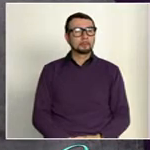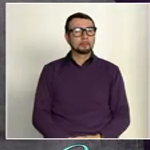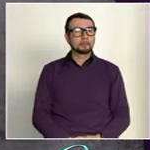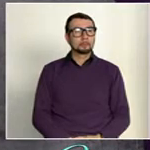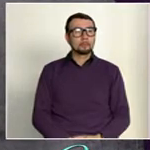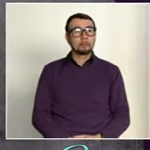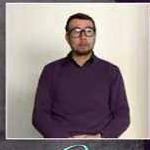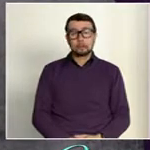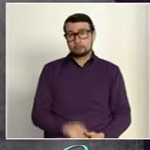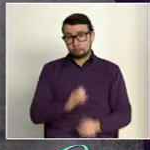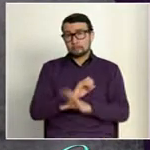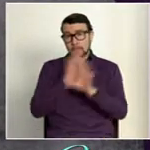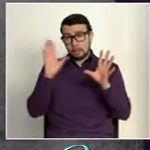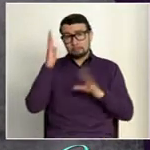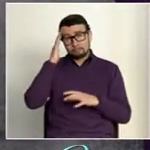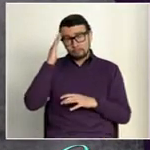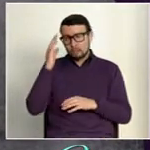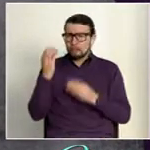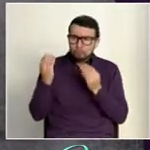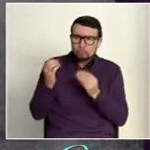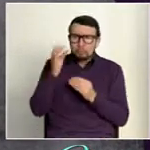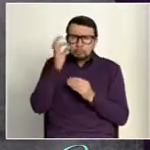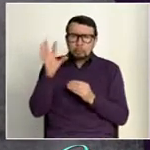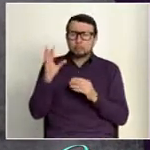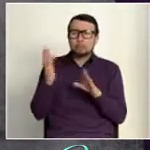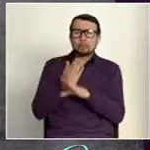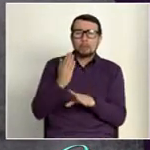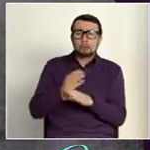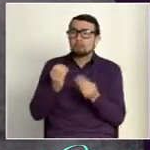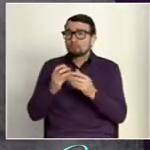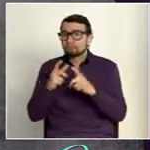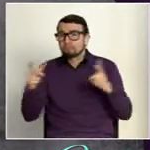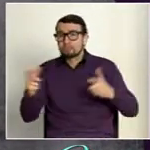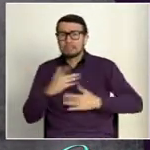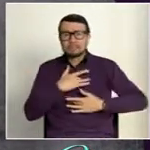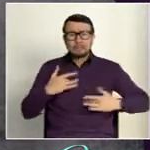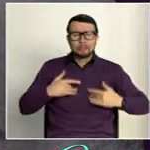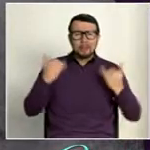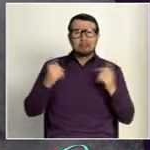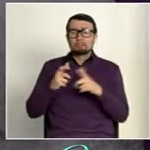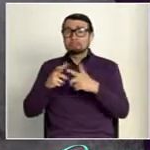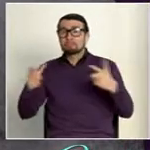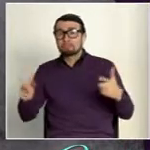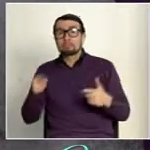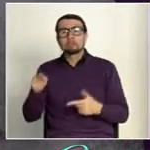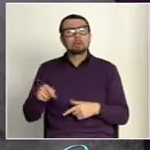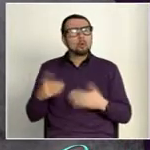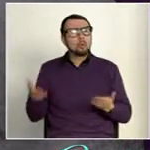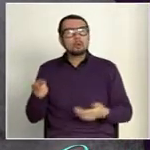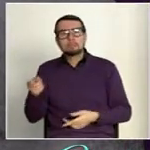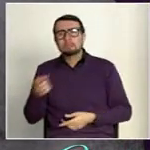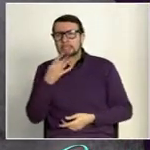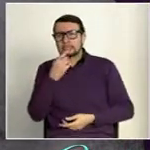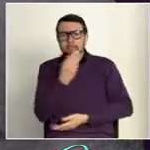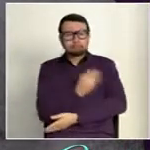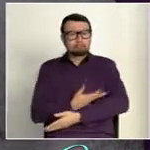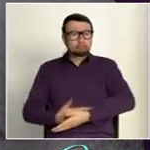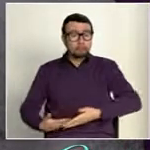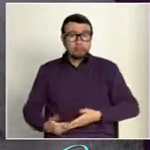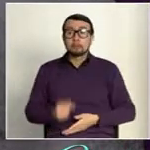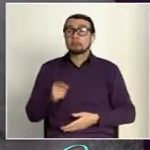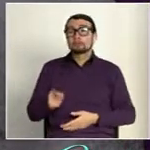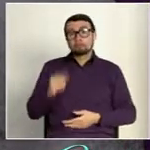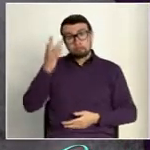Sin lugar a dudas, uno de los problemas grandes de salud que estamos teniendo en la actualidad es la diabetes. Resultado de la